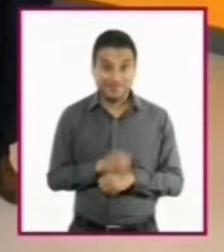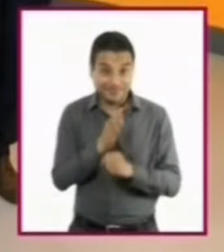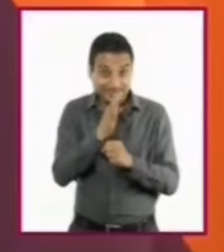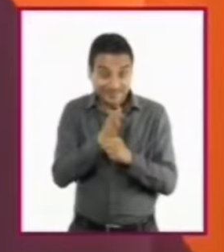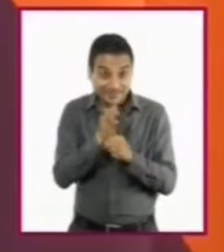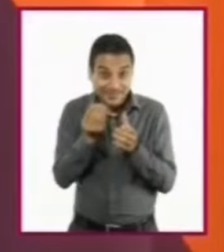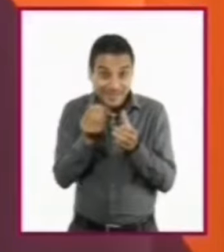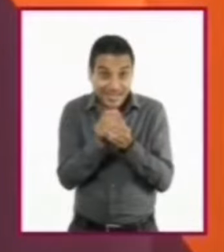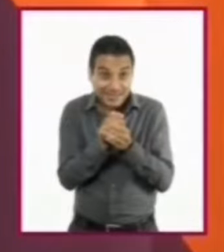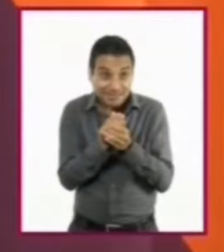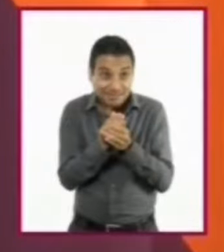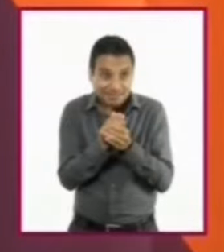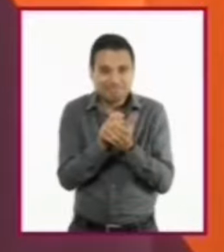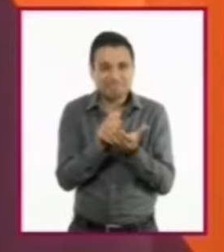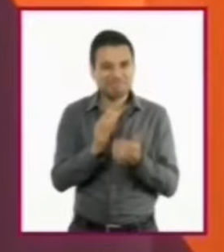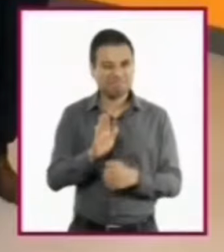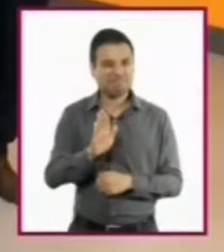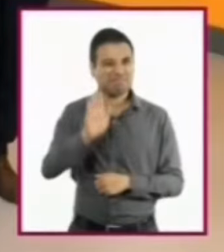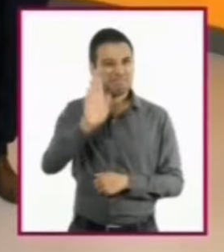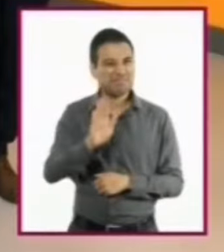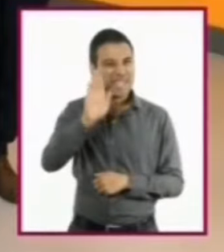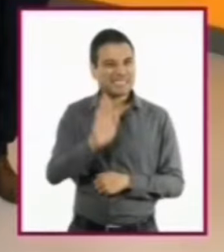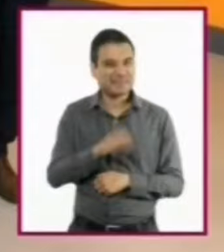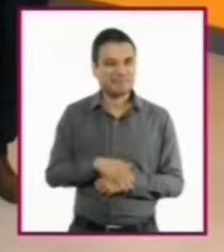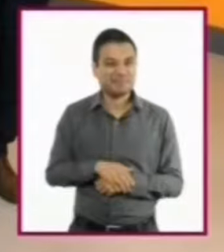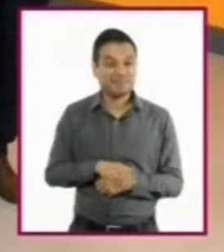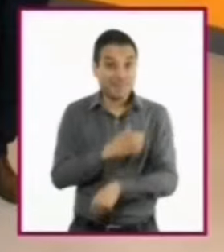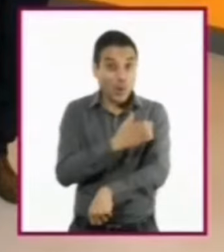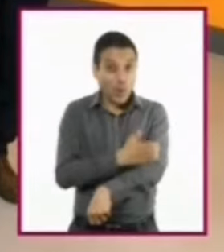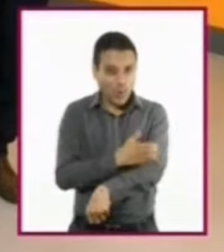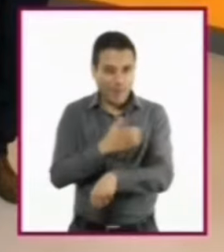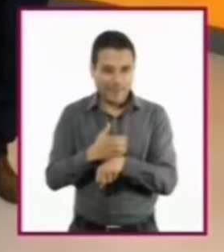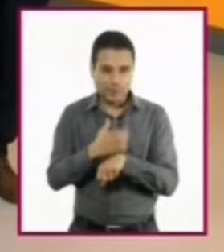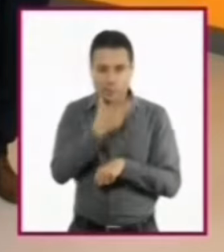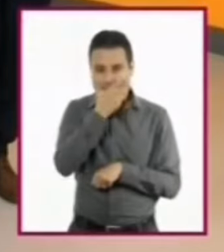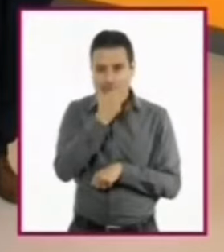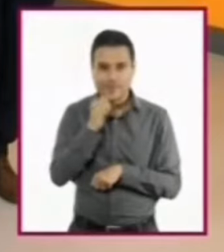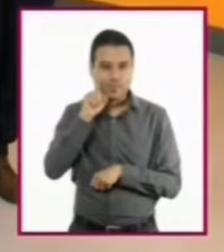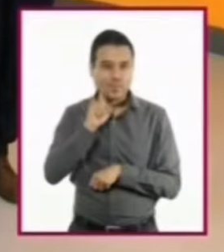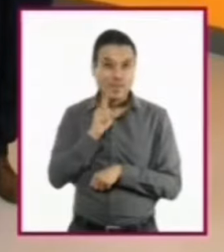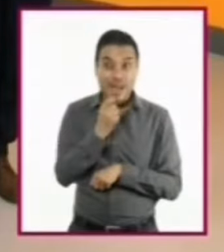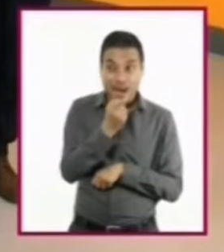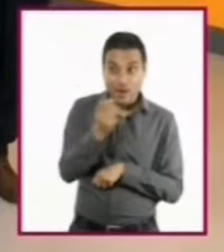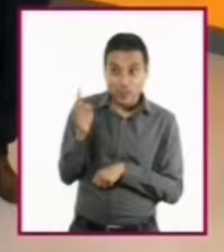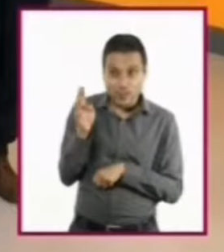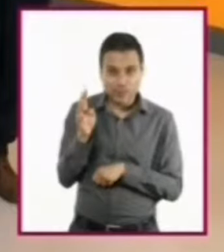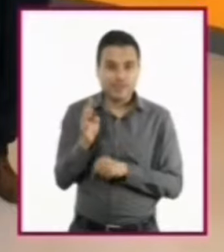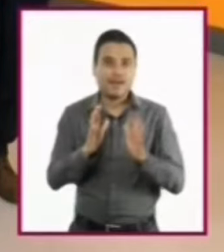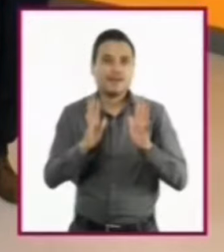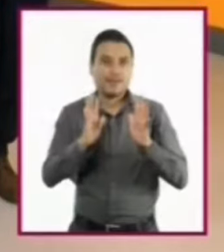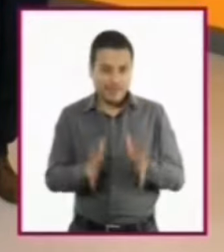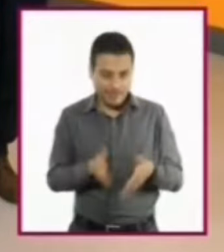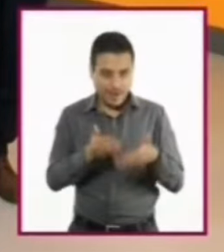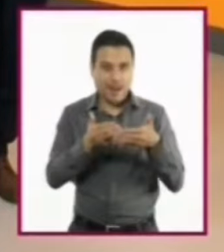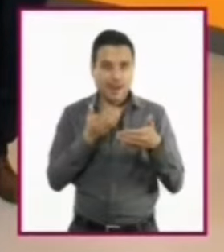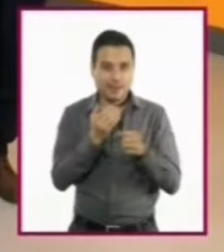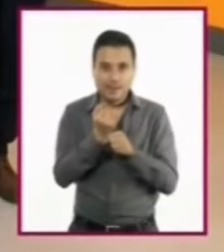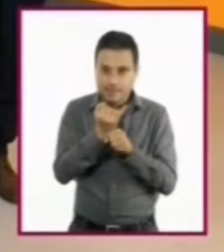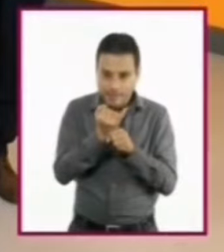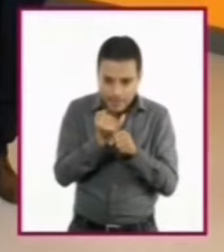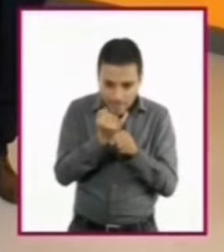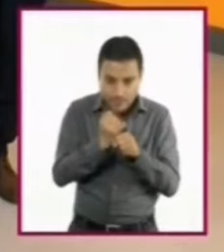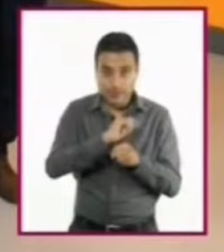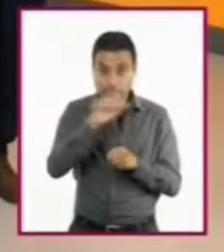preparado algo similar, donde algunas de sus compañeras y compañeros han elaborado breves investigaciones y modelos